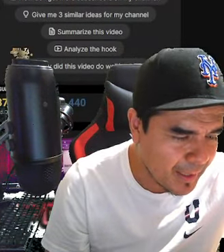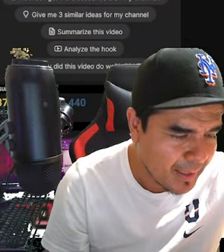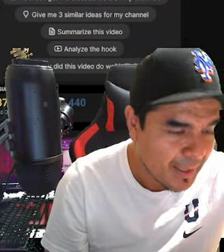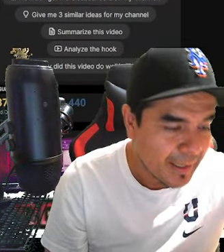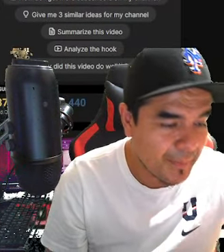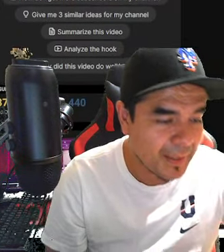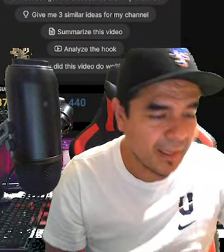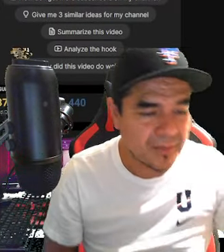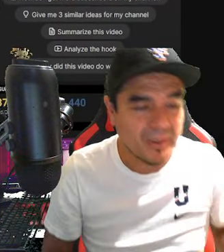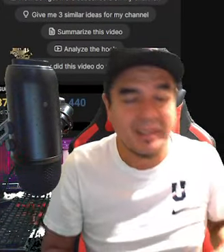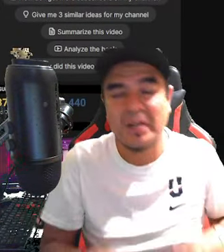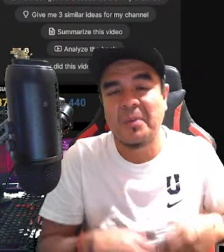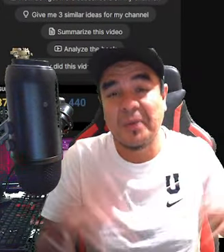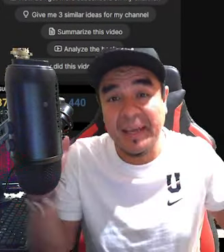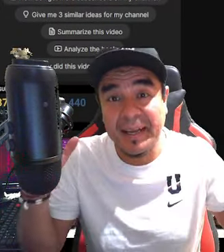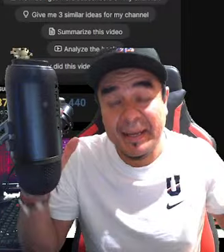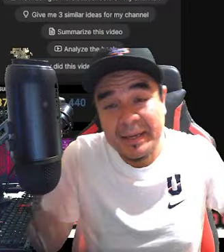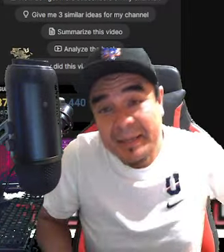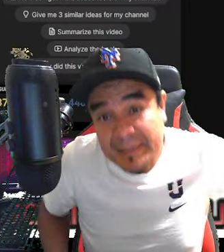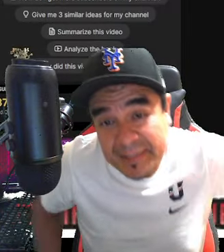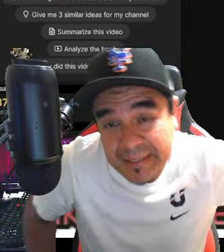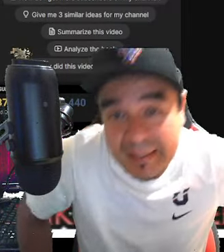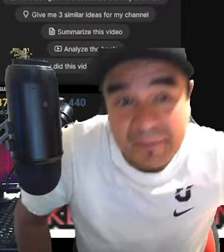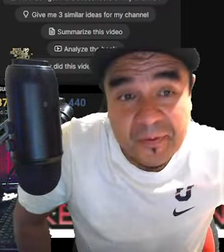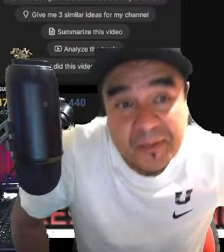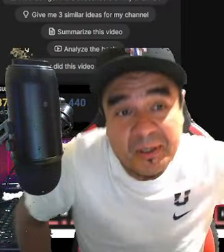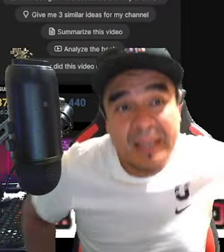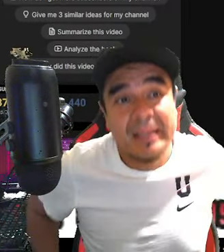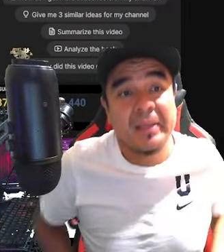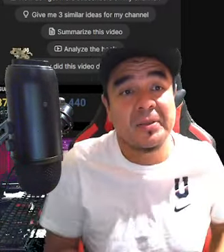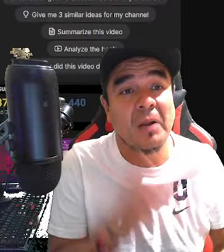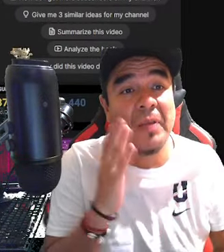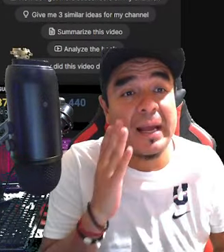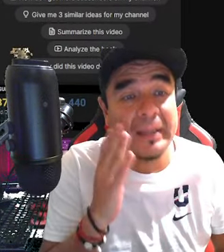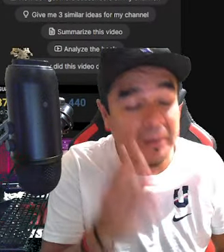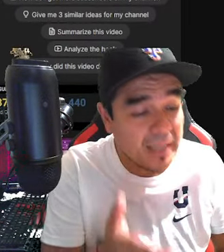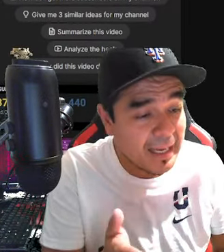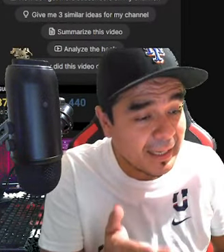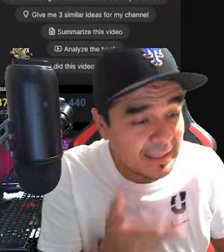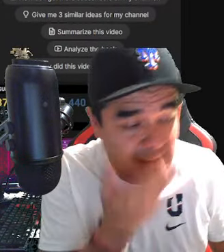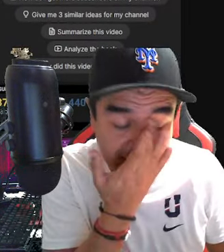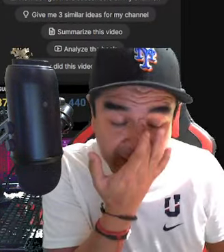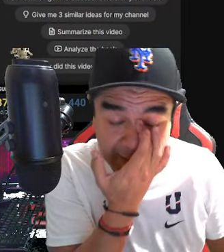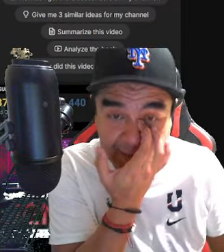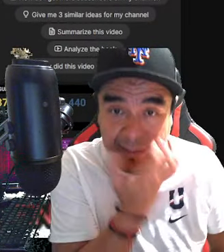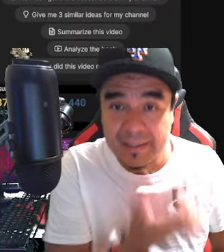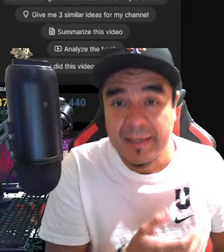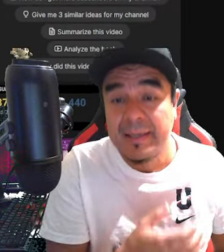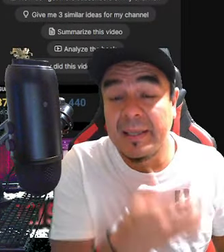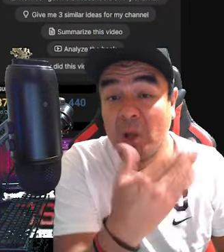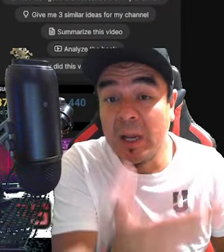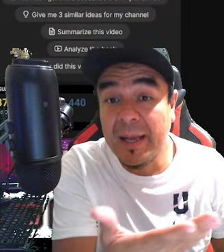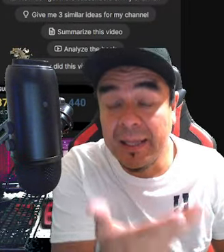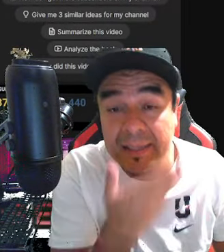por ahí, que maneje su canal como quiera. Si así le funciona, de no saludar, de no darle gracias a la gente,